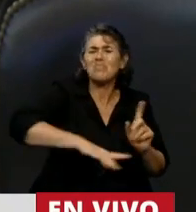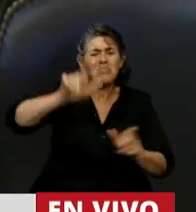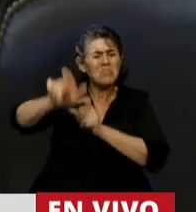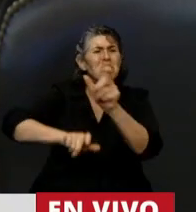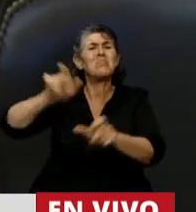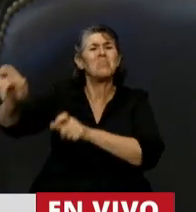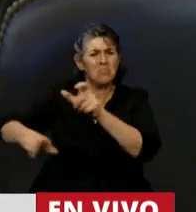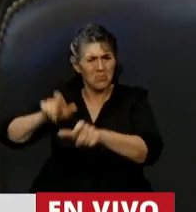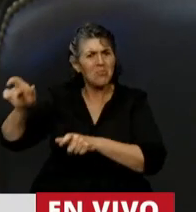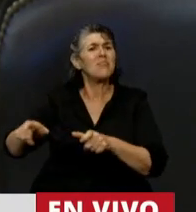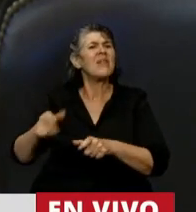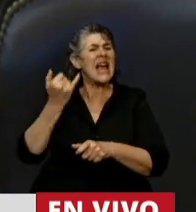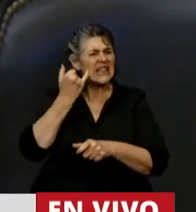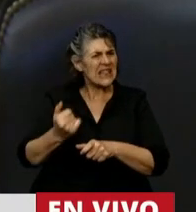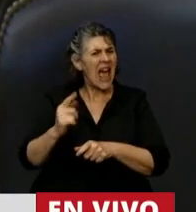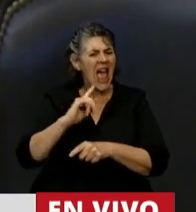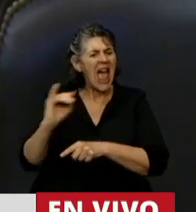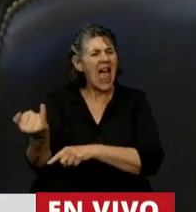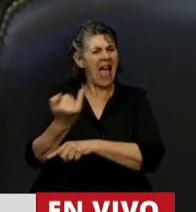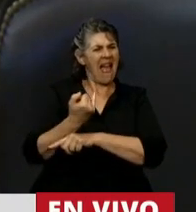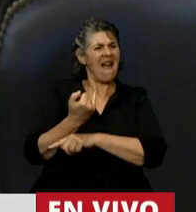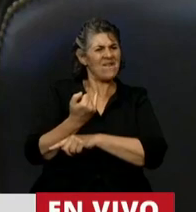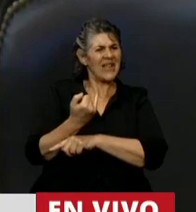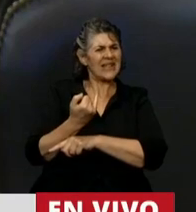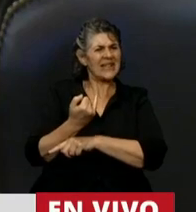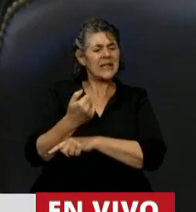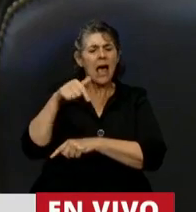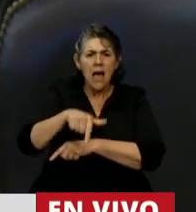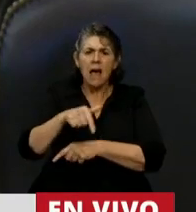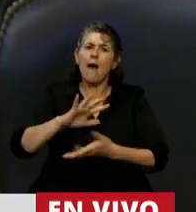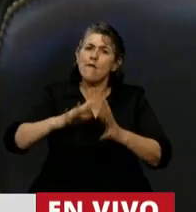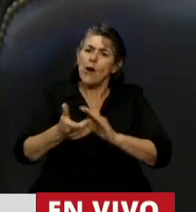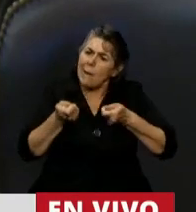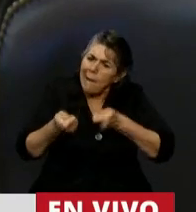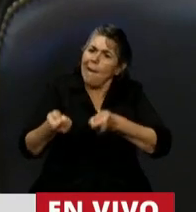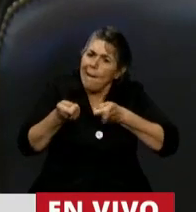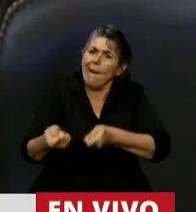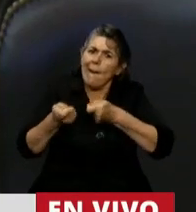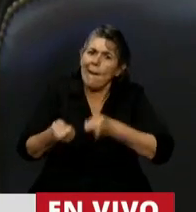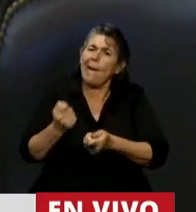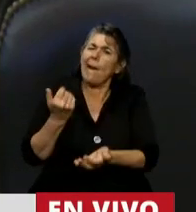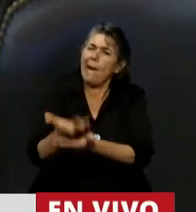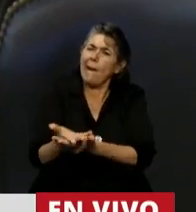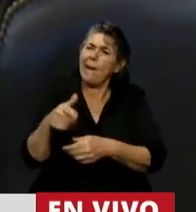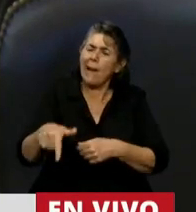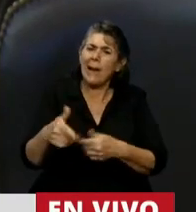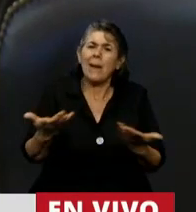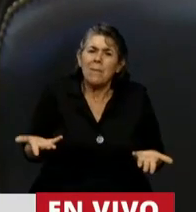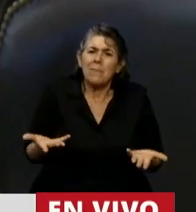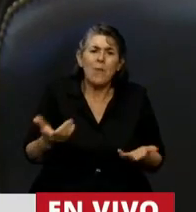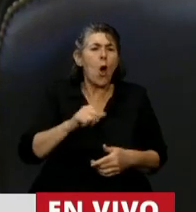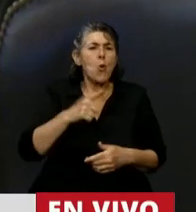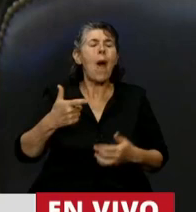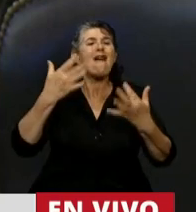mayoría también advirtió que detrás de la insistencia de esta nueva presentación hay argumentos poco